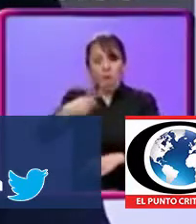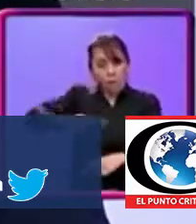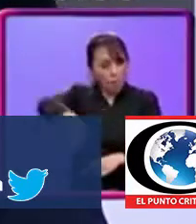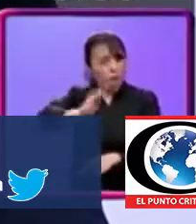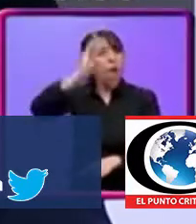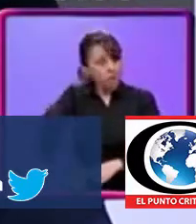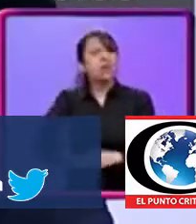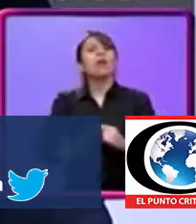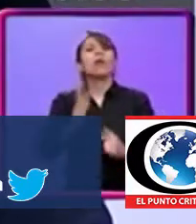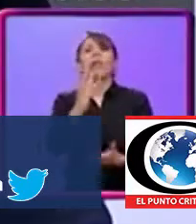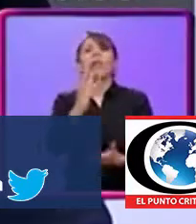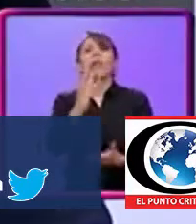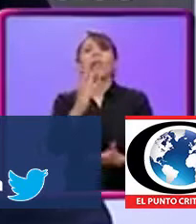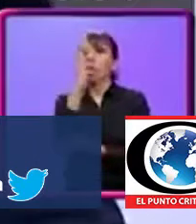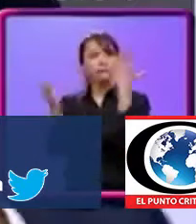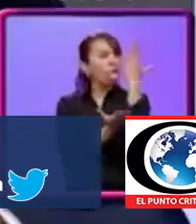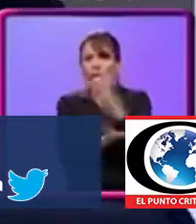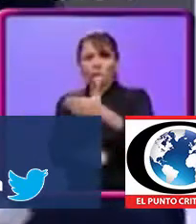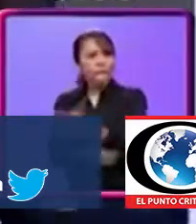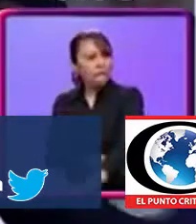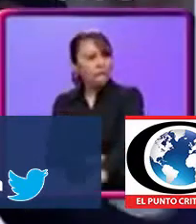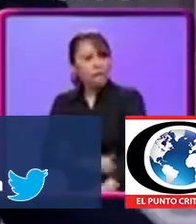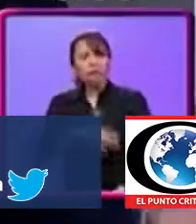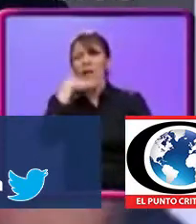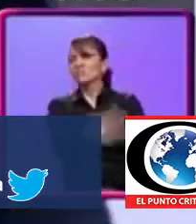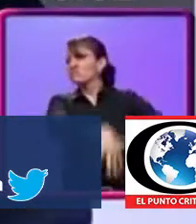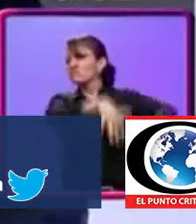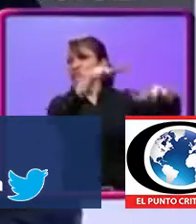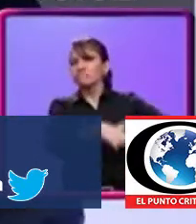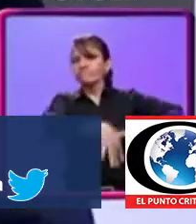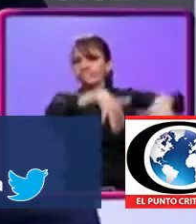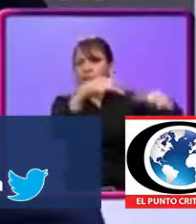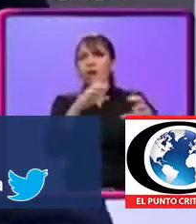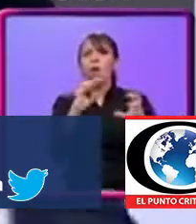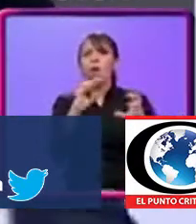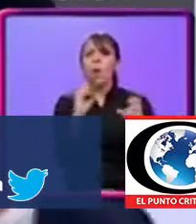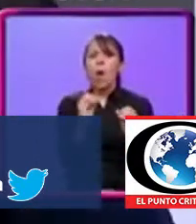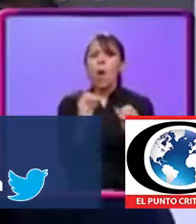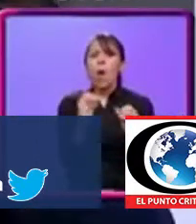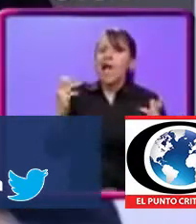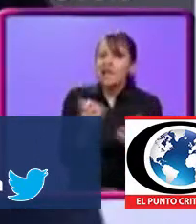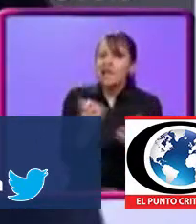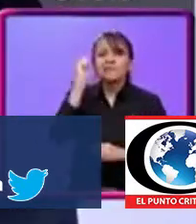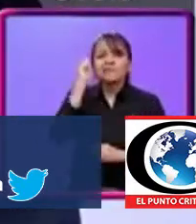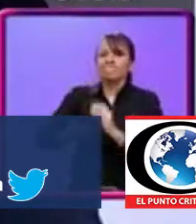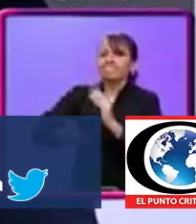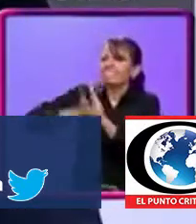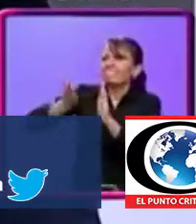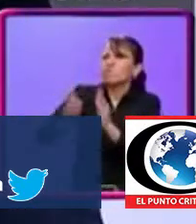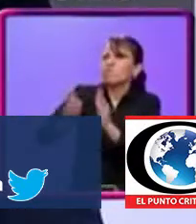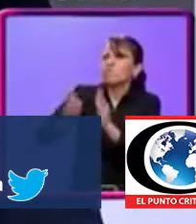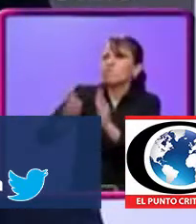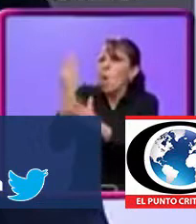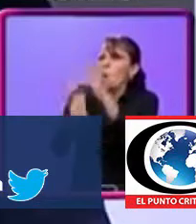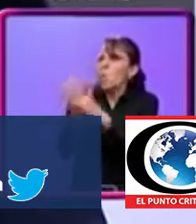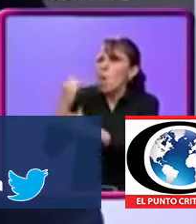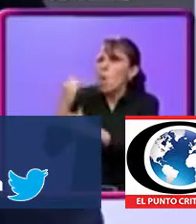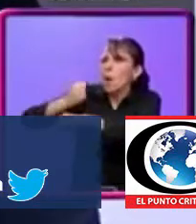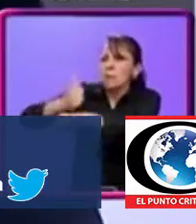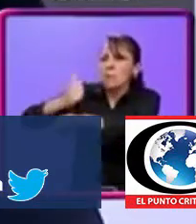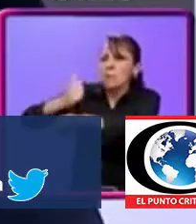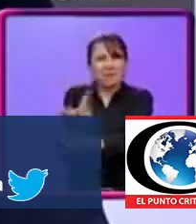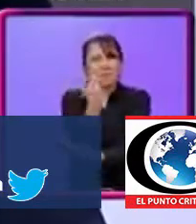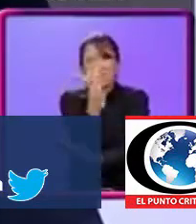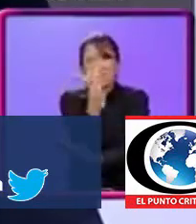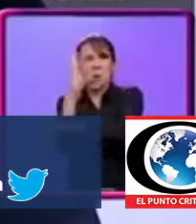ya todos se dicen ganadores. Lo que sí es que el voto mexiquense y los ciudadanos son los que decidirán quién nos va a representar en el Estado